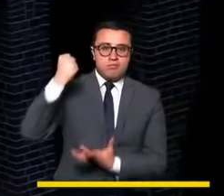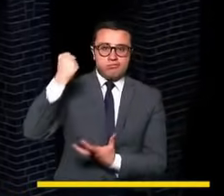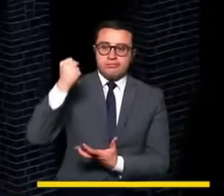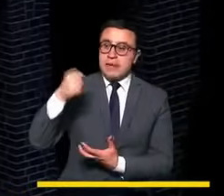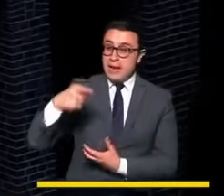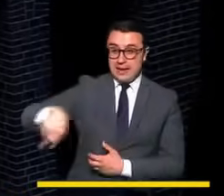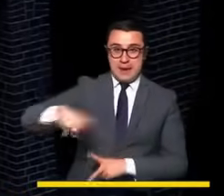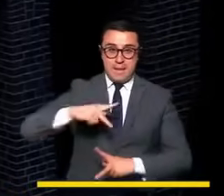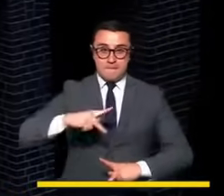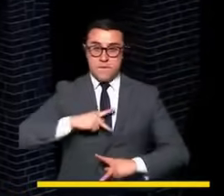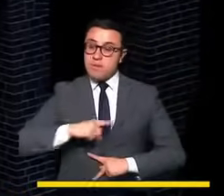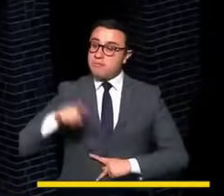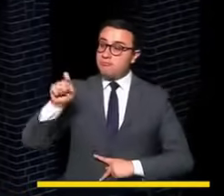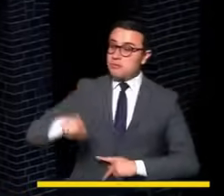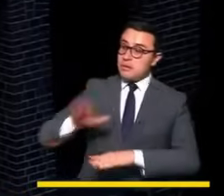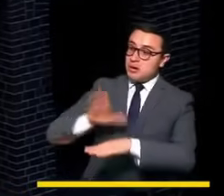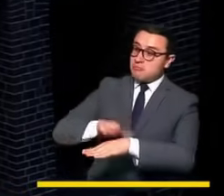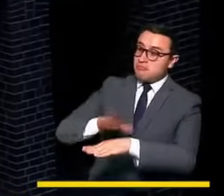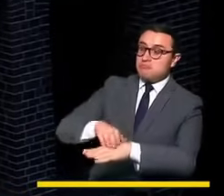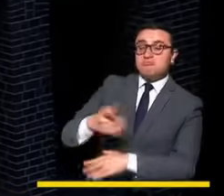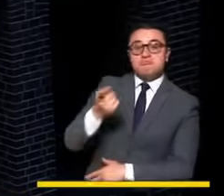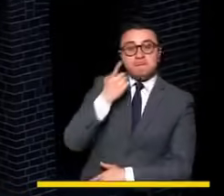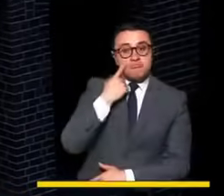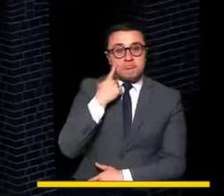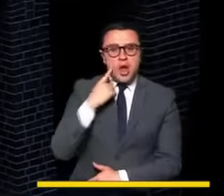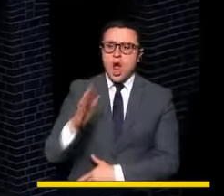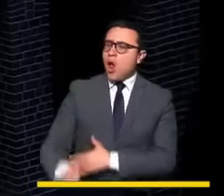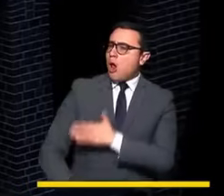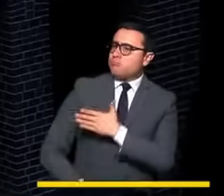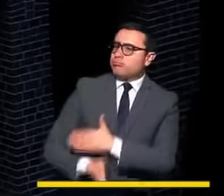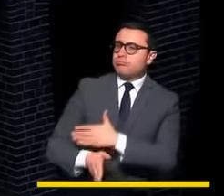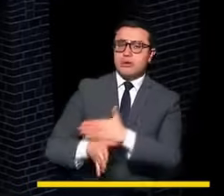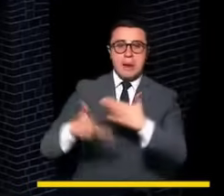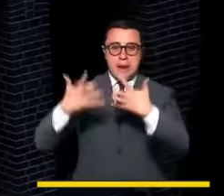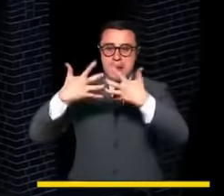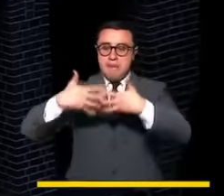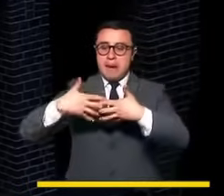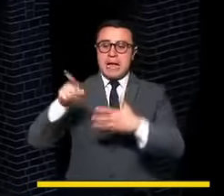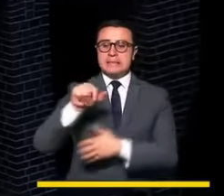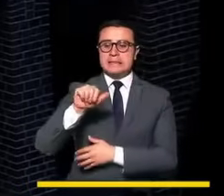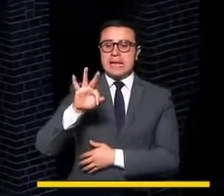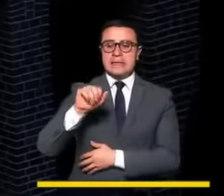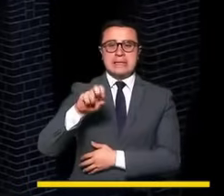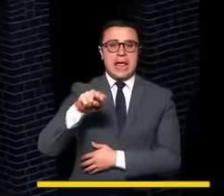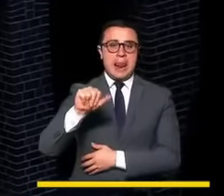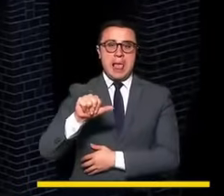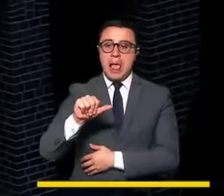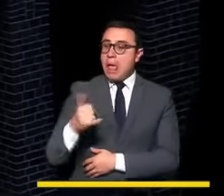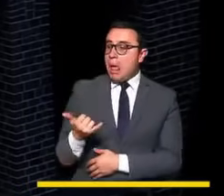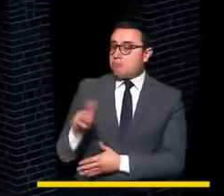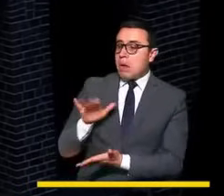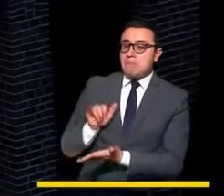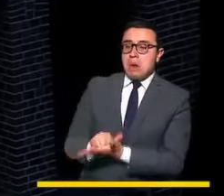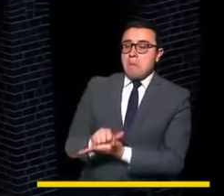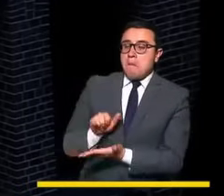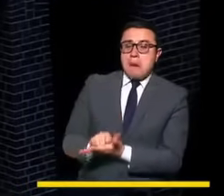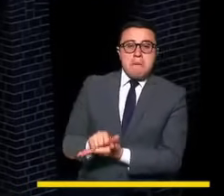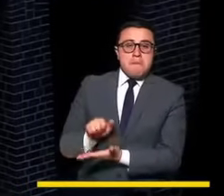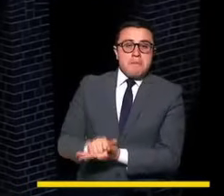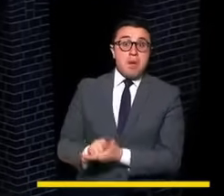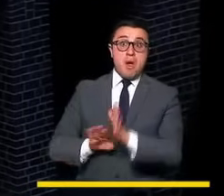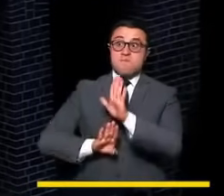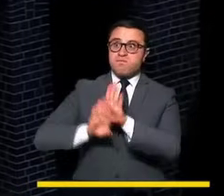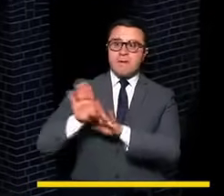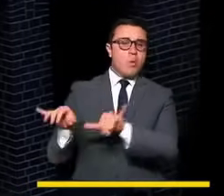que tomar nota. No podemos seguir con una aerolínea anclada sin que pueda realmente despegar, como todos